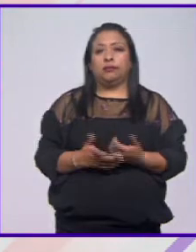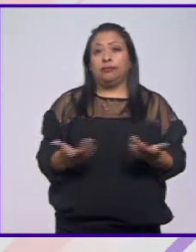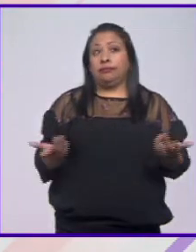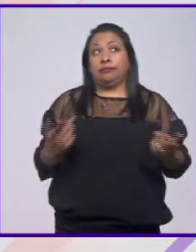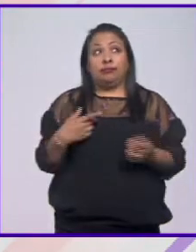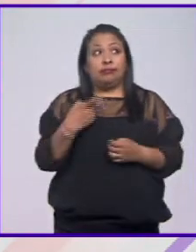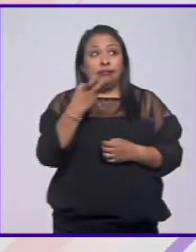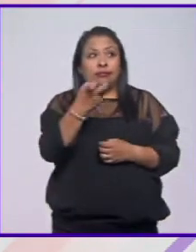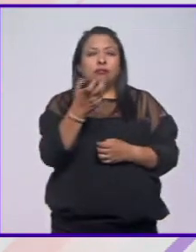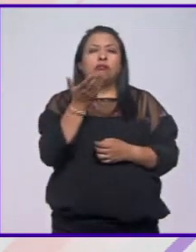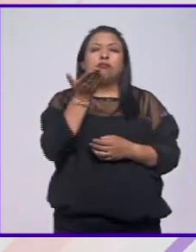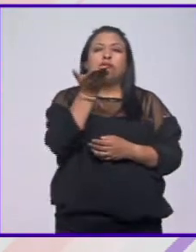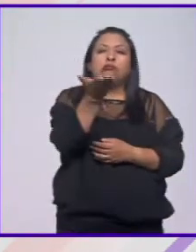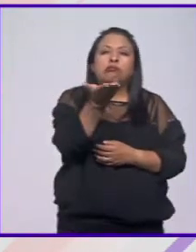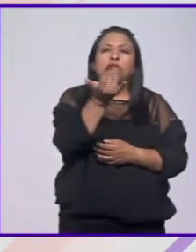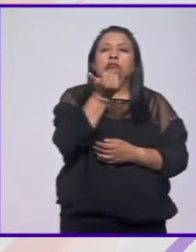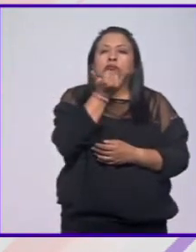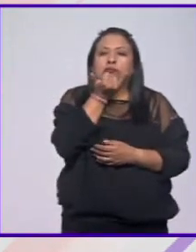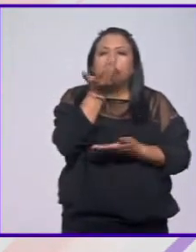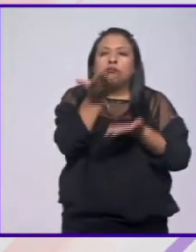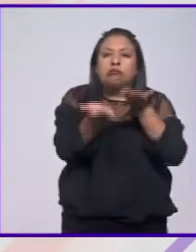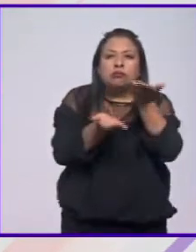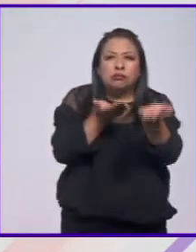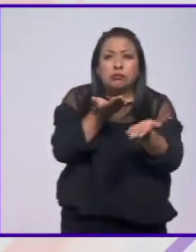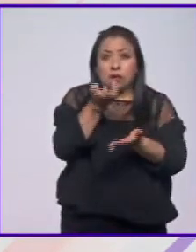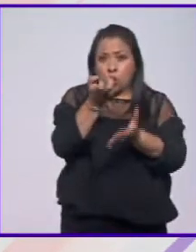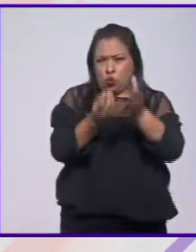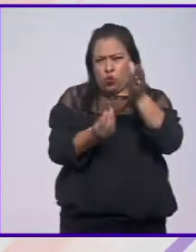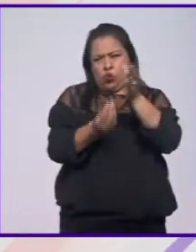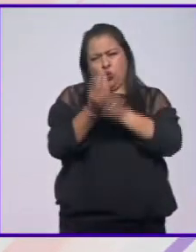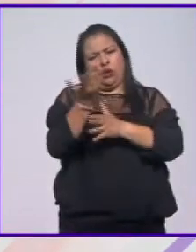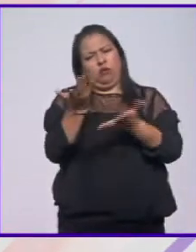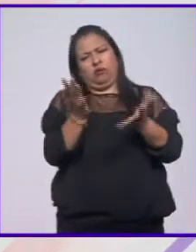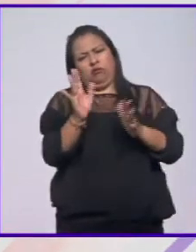Bueno, y esto de las disculpas no es tampoco nada nuevo.